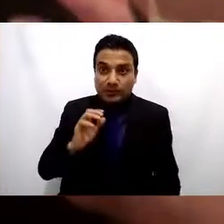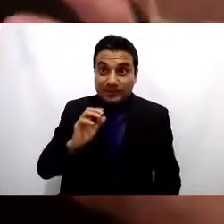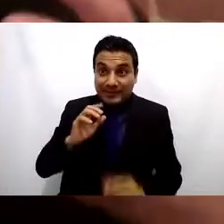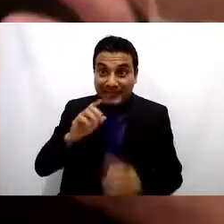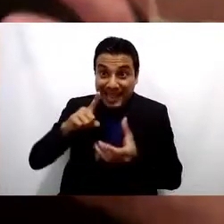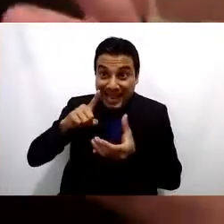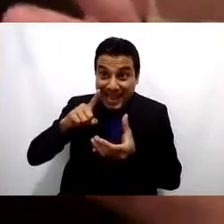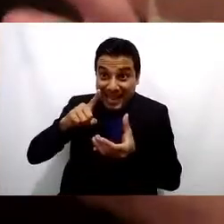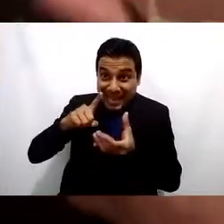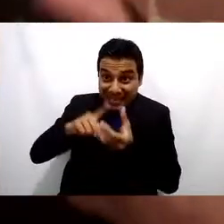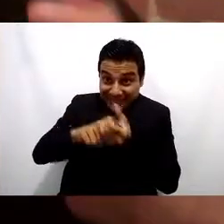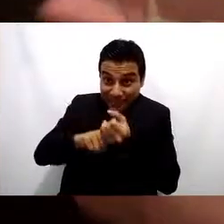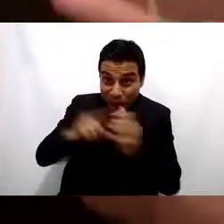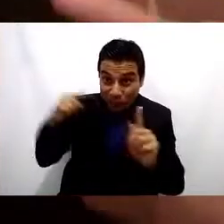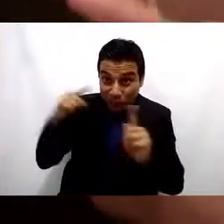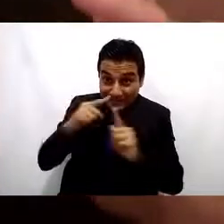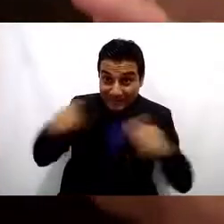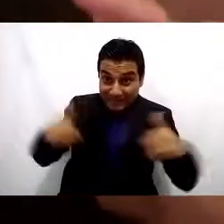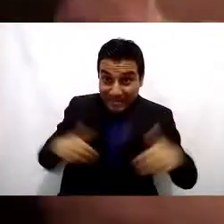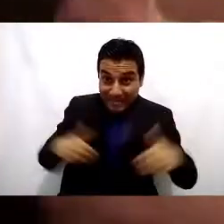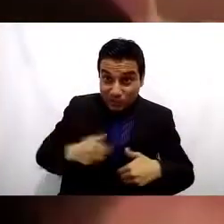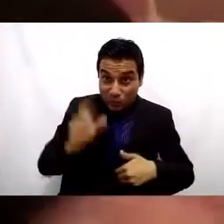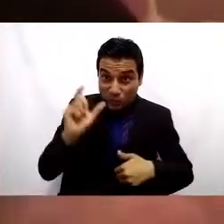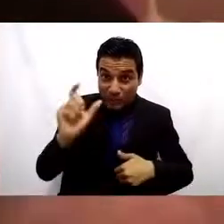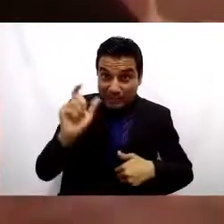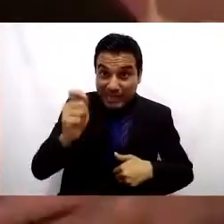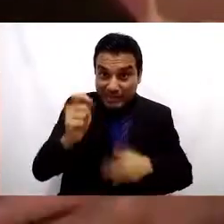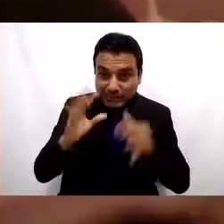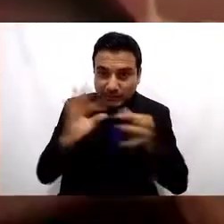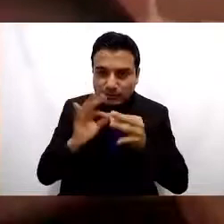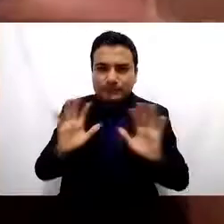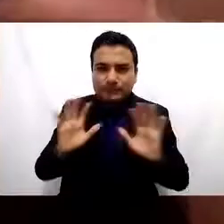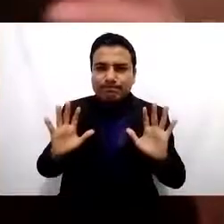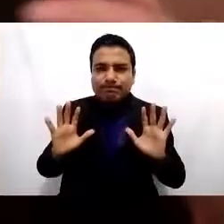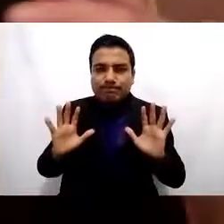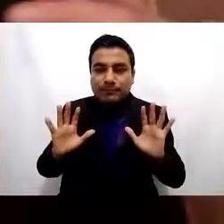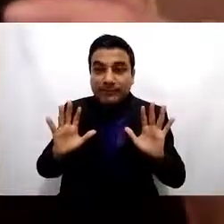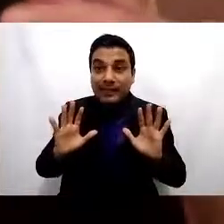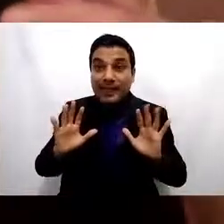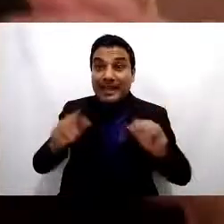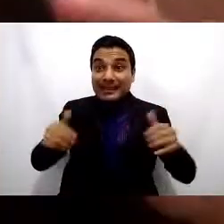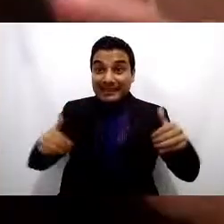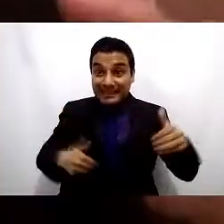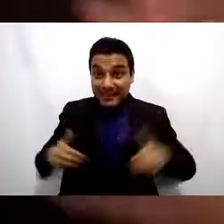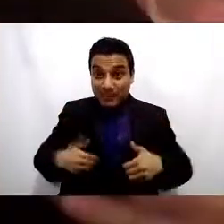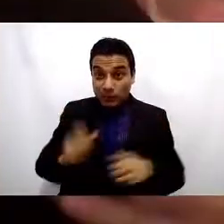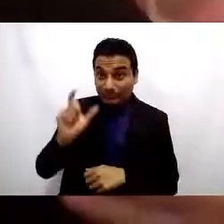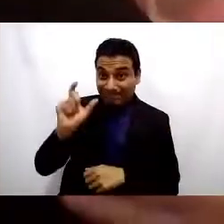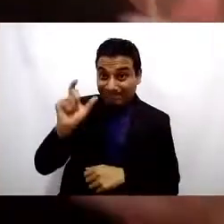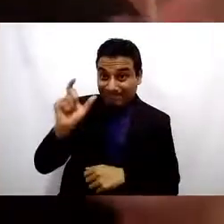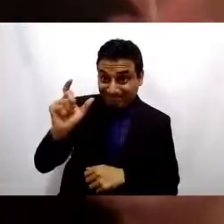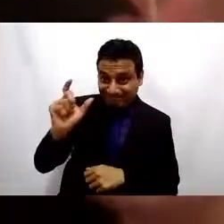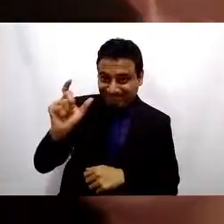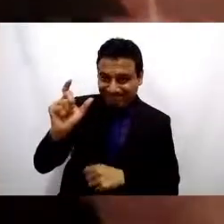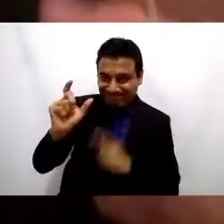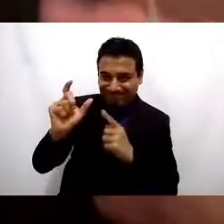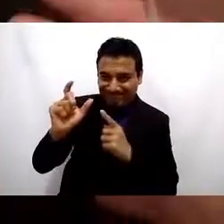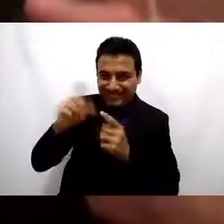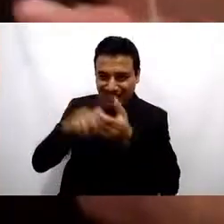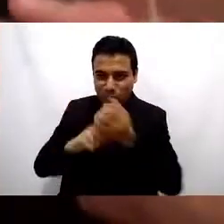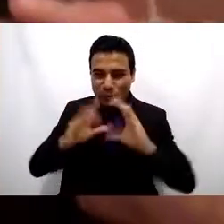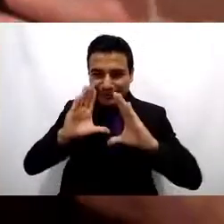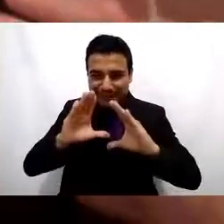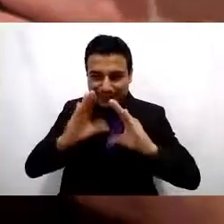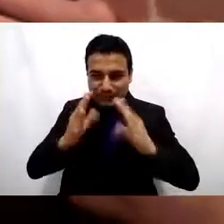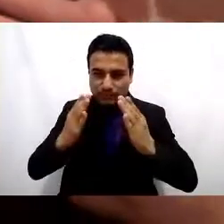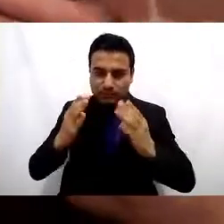aparece es el teatro sometido a una hipótesis pedagógica que lo vuelve insufrible, porque entonces son